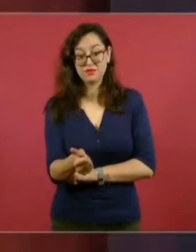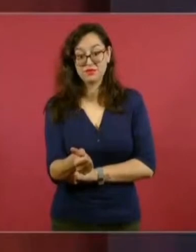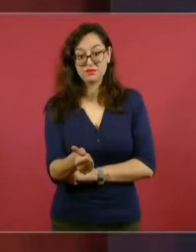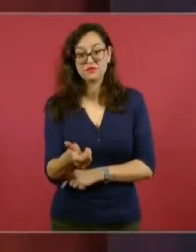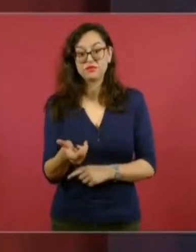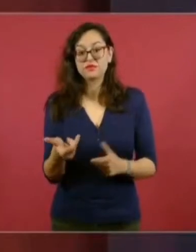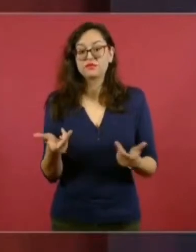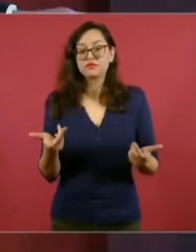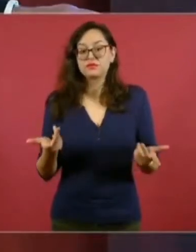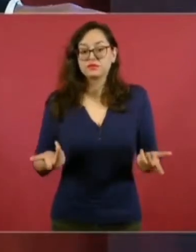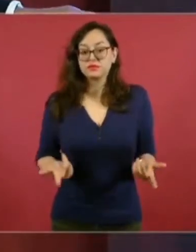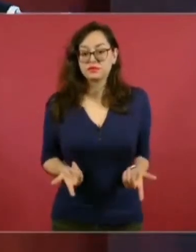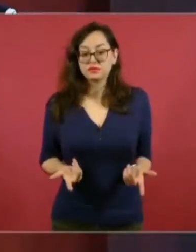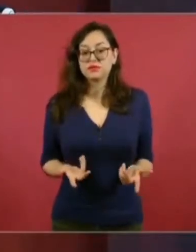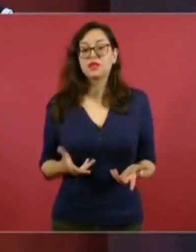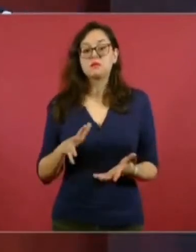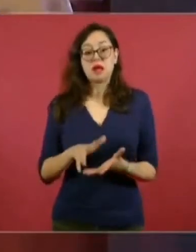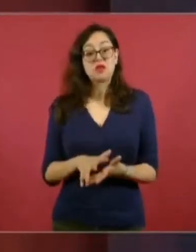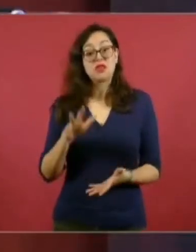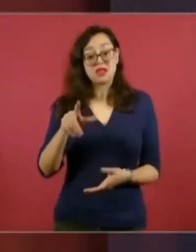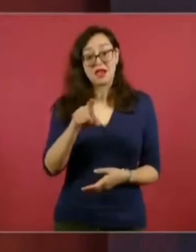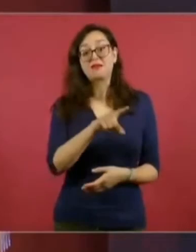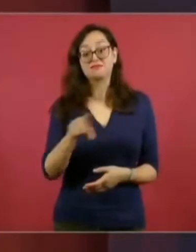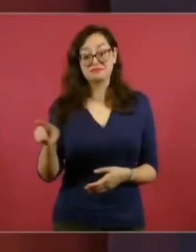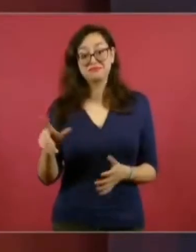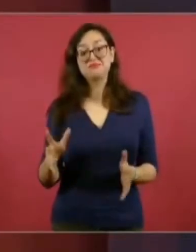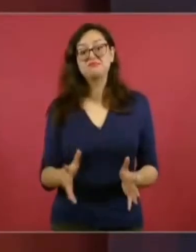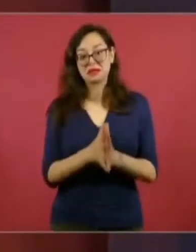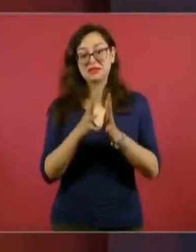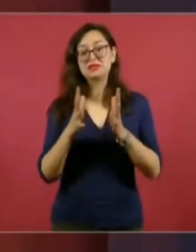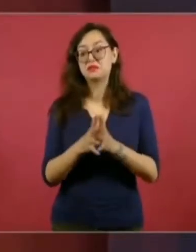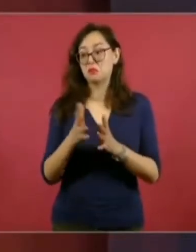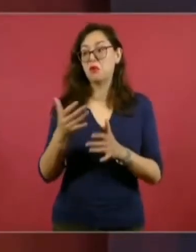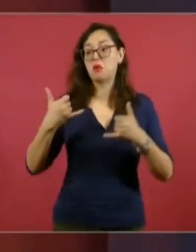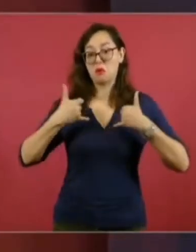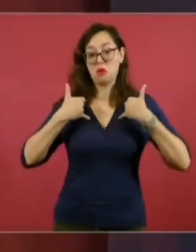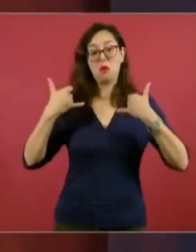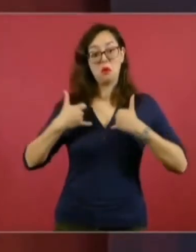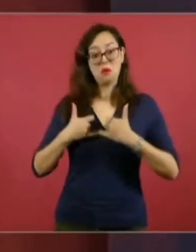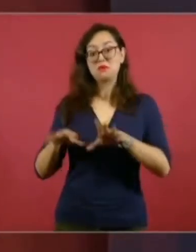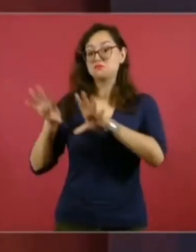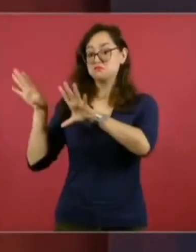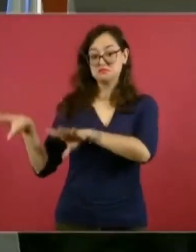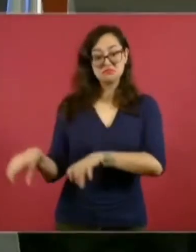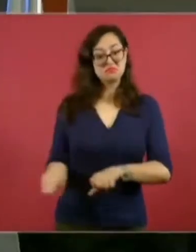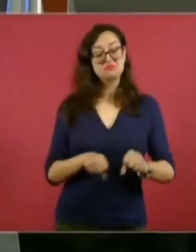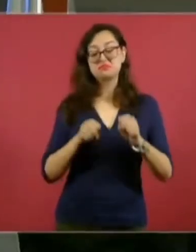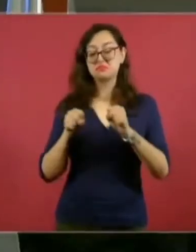Y la mayoría había participado en la desaparición de los jóvenes.